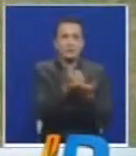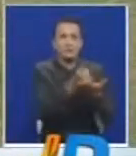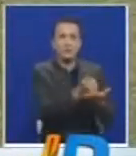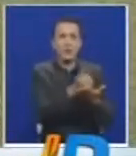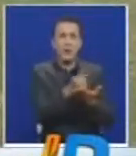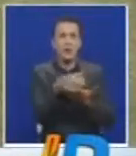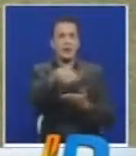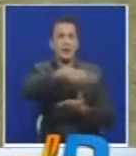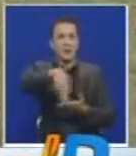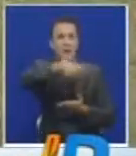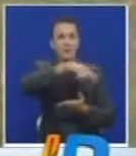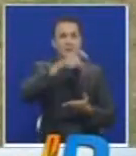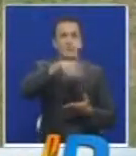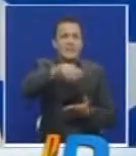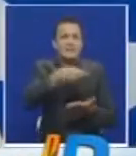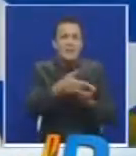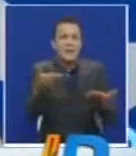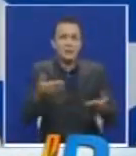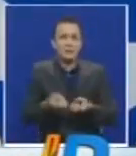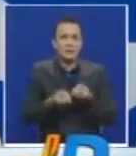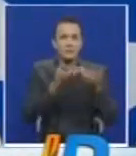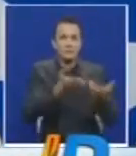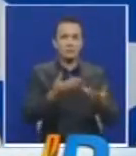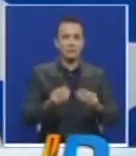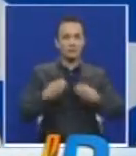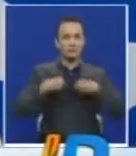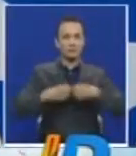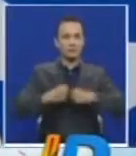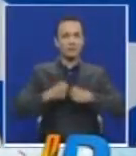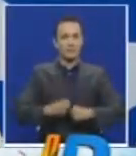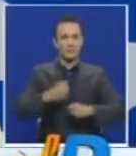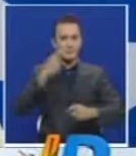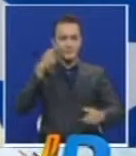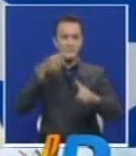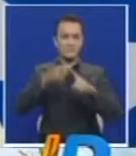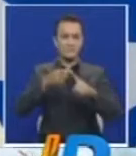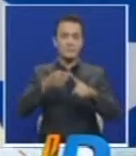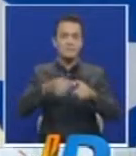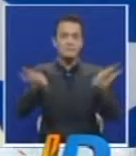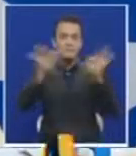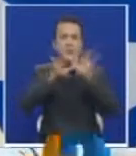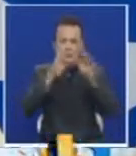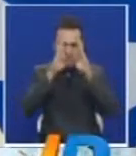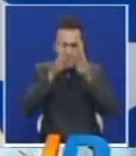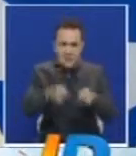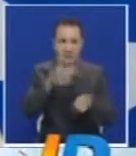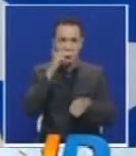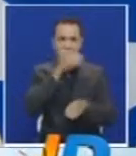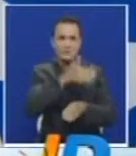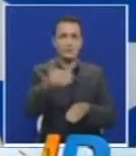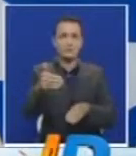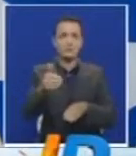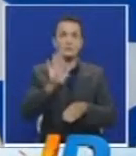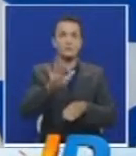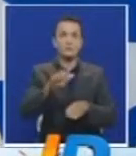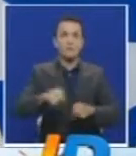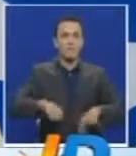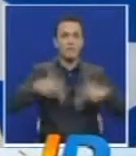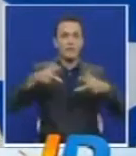oportunidades a las poblaciones más necesitadas. Se centra en el niño porque todo lo que hagamos precisamente debe mejorar la calidad de vida de los